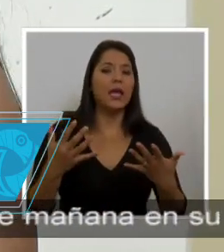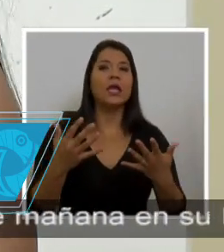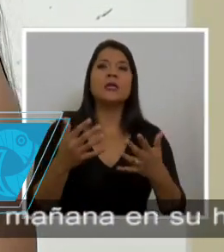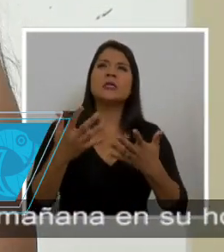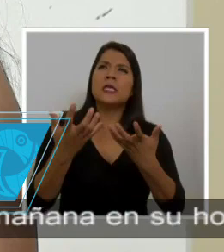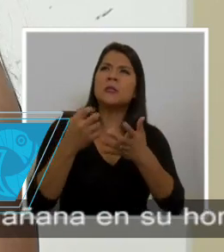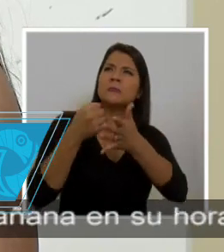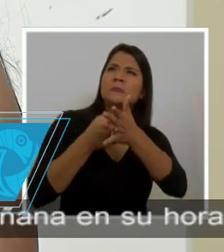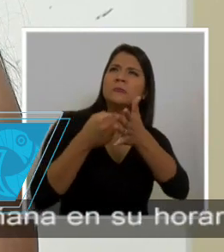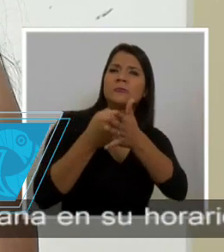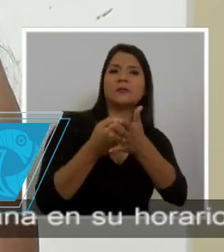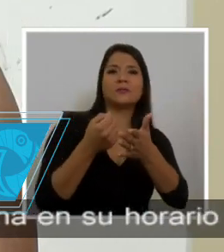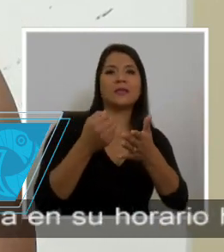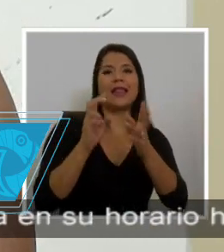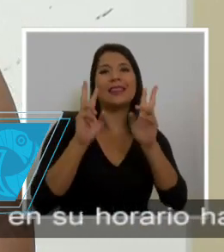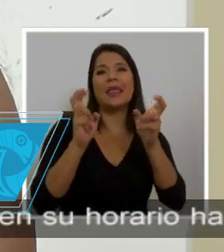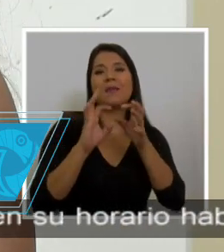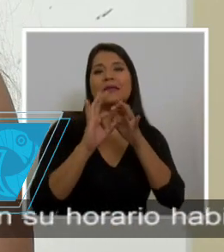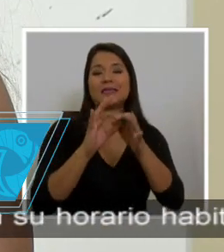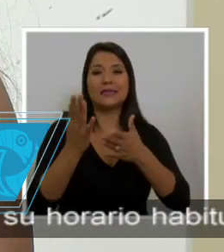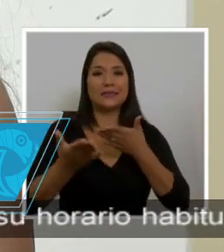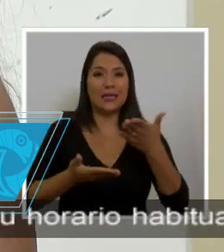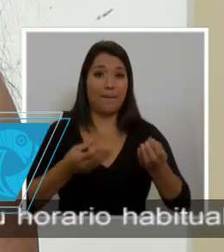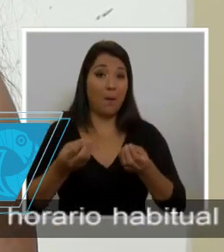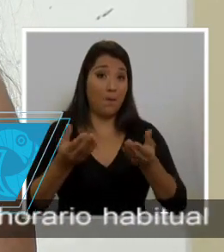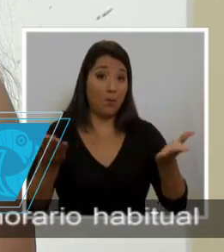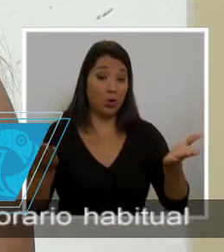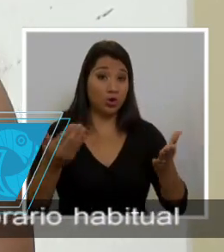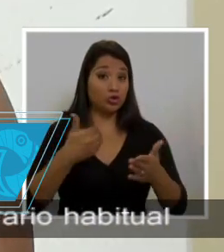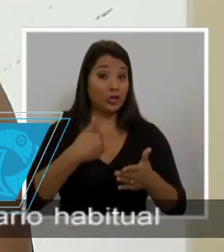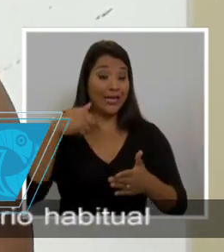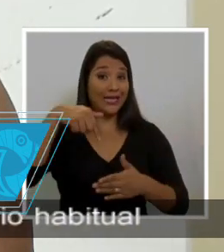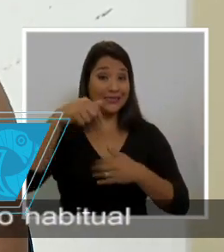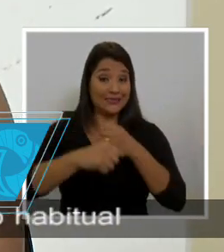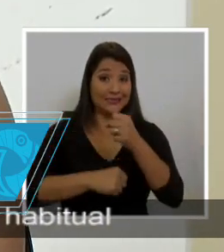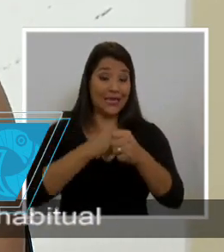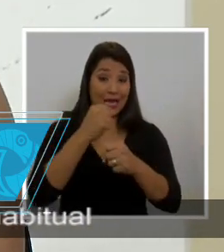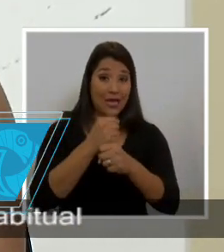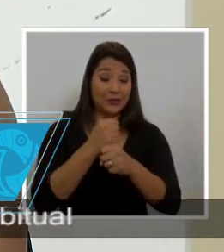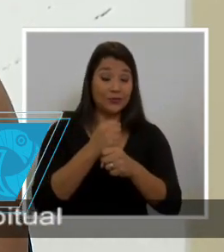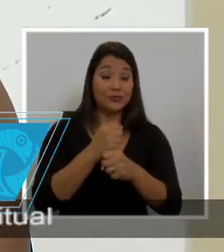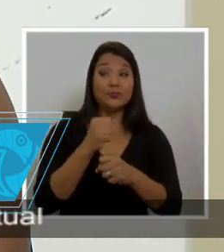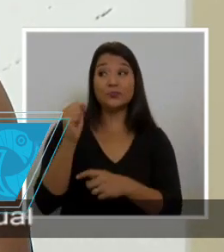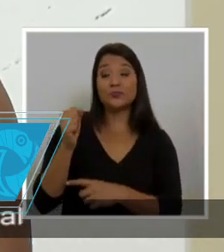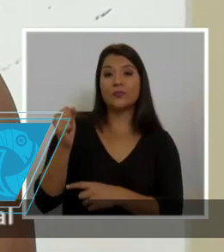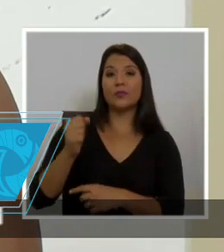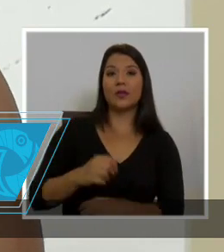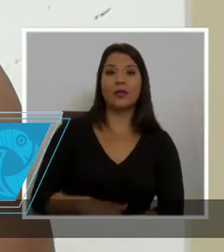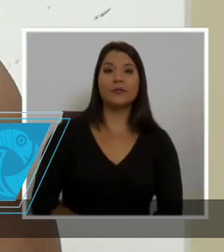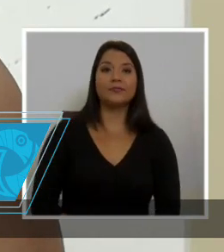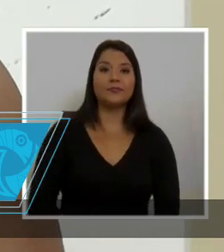sector público, que es lo que se viene para este año electoral.